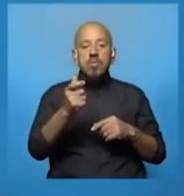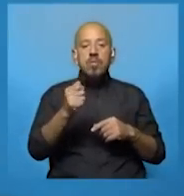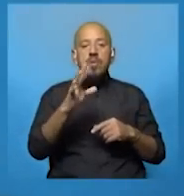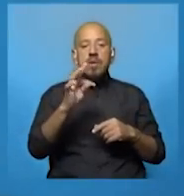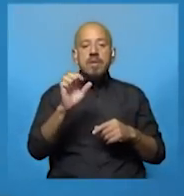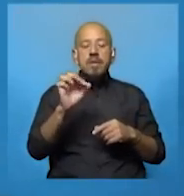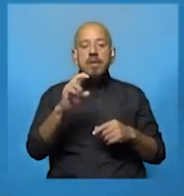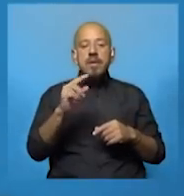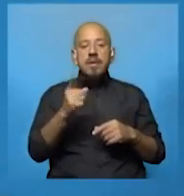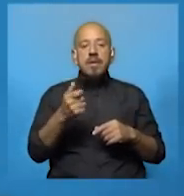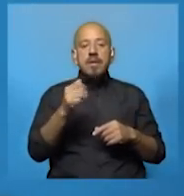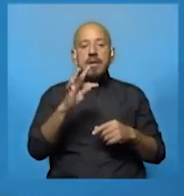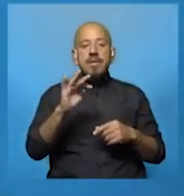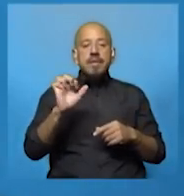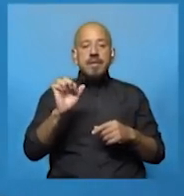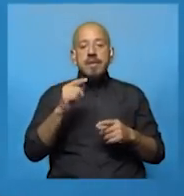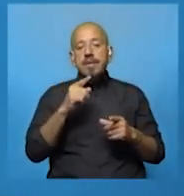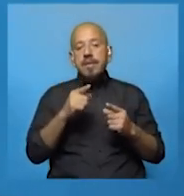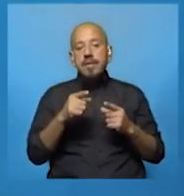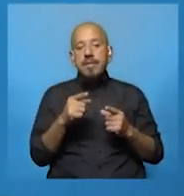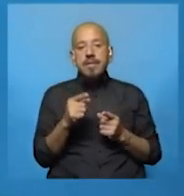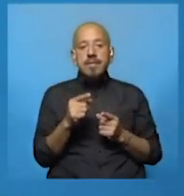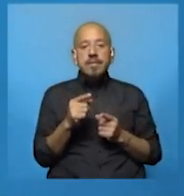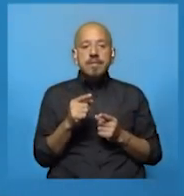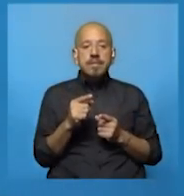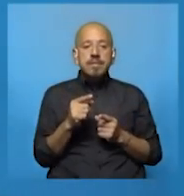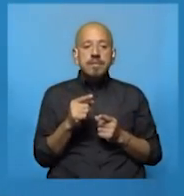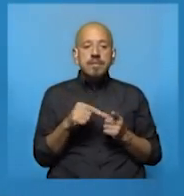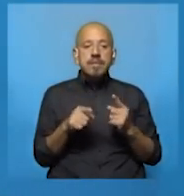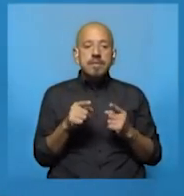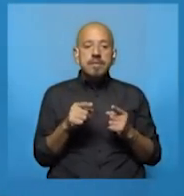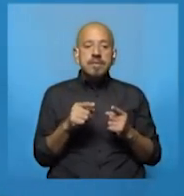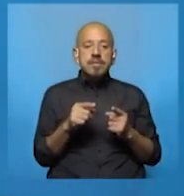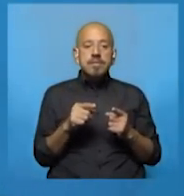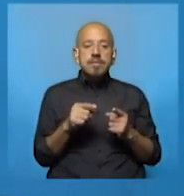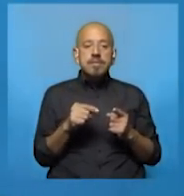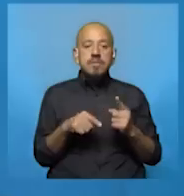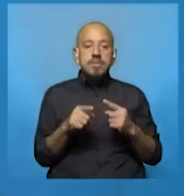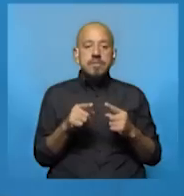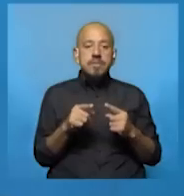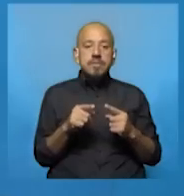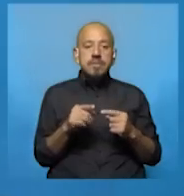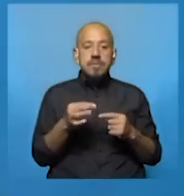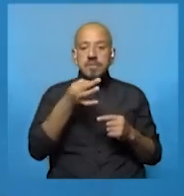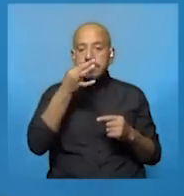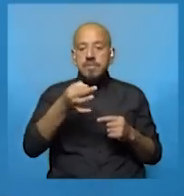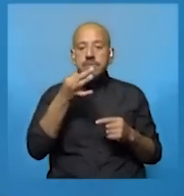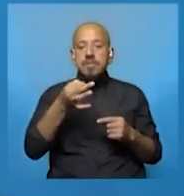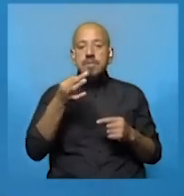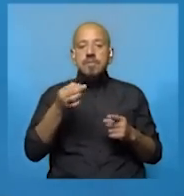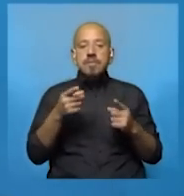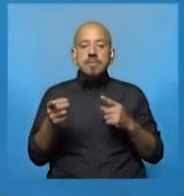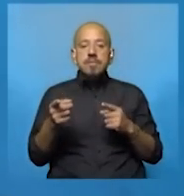este que el digamos el informante secreto le dice